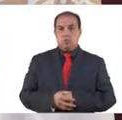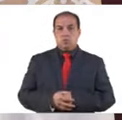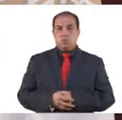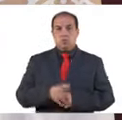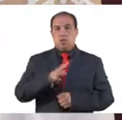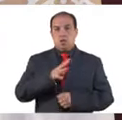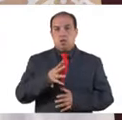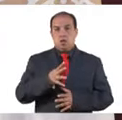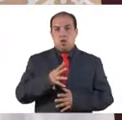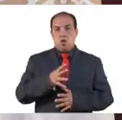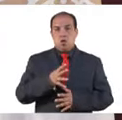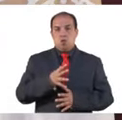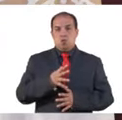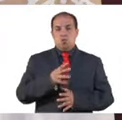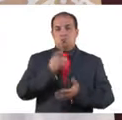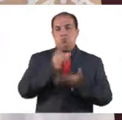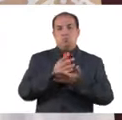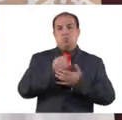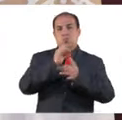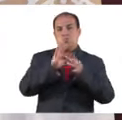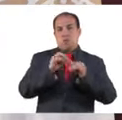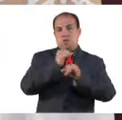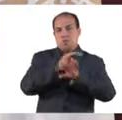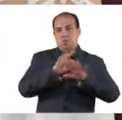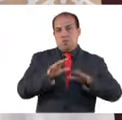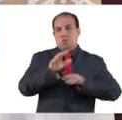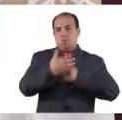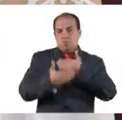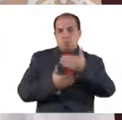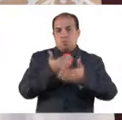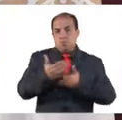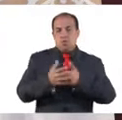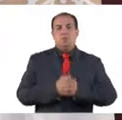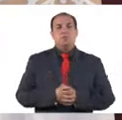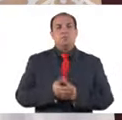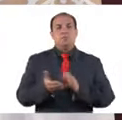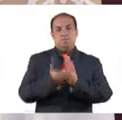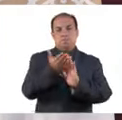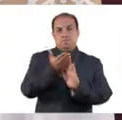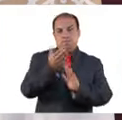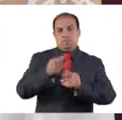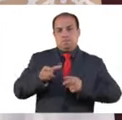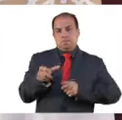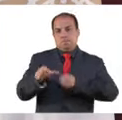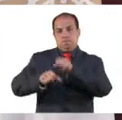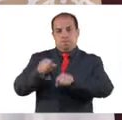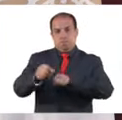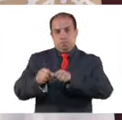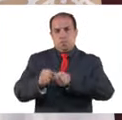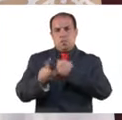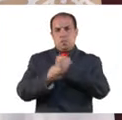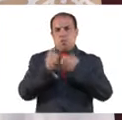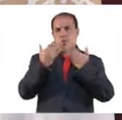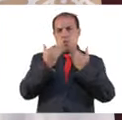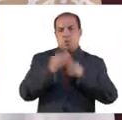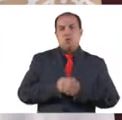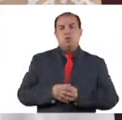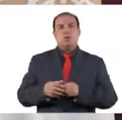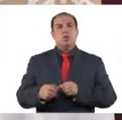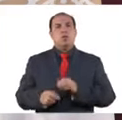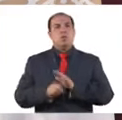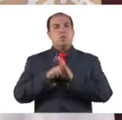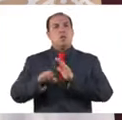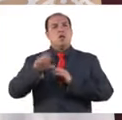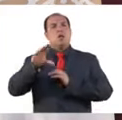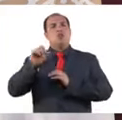proceso, ha sido simplemente informativo, no hemos tenido mayor problema y se ha podido avanzar la ciclovía. El caso que menciona en la colonia Escandón, me parece más